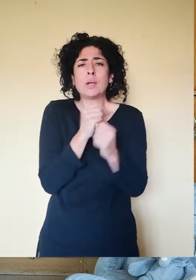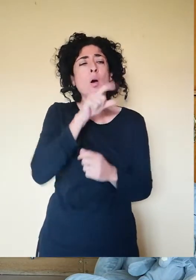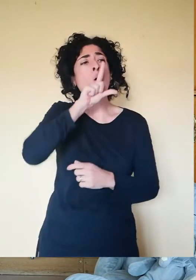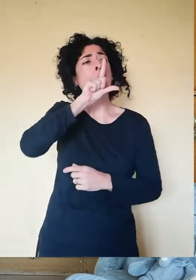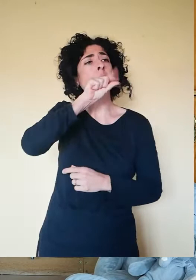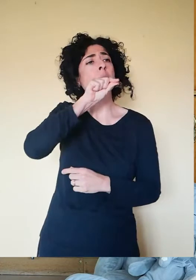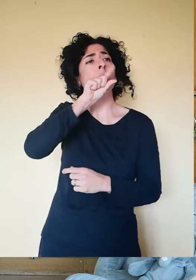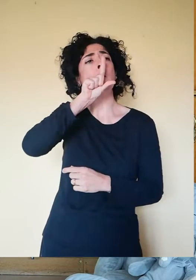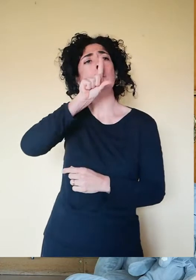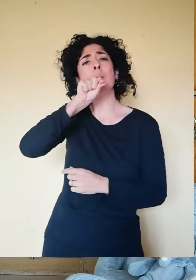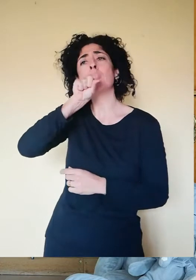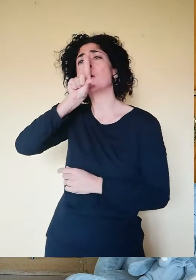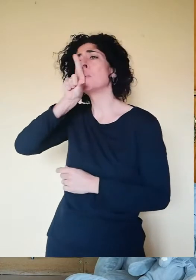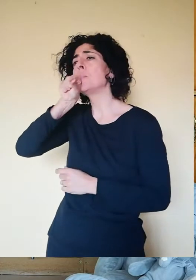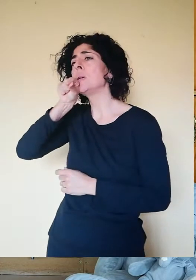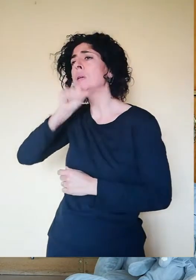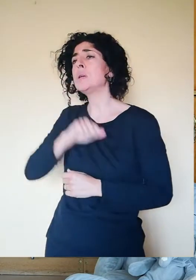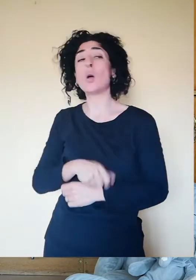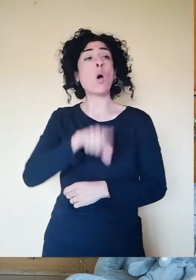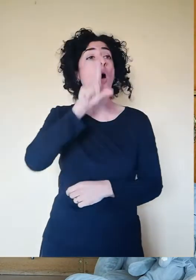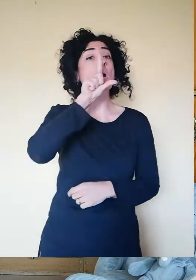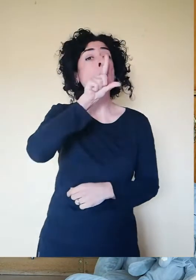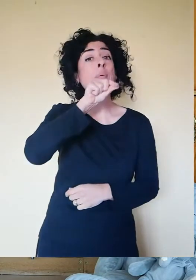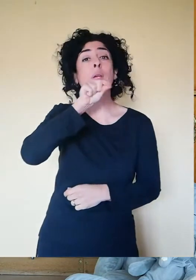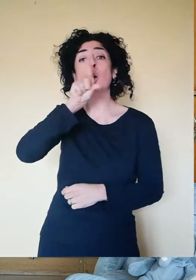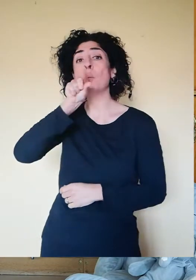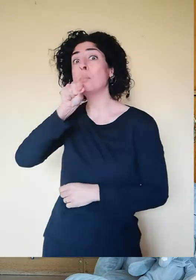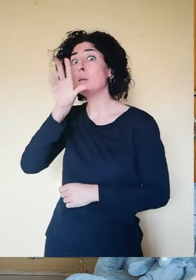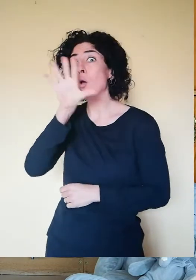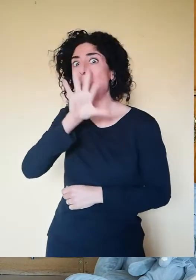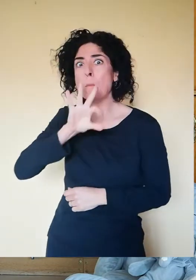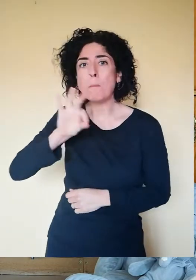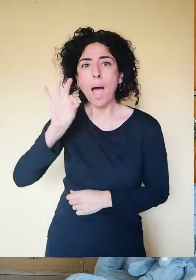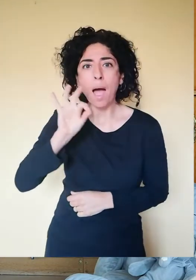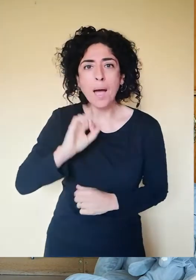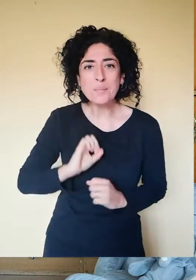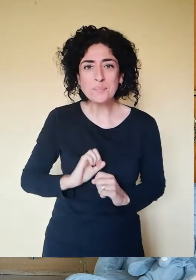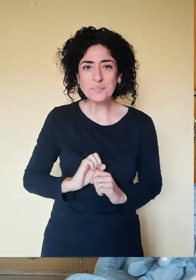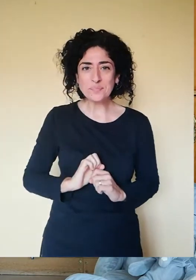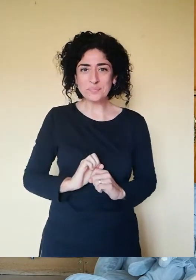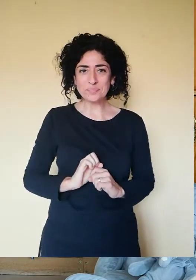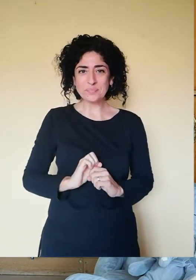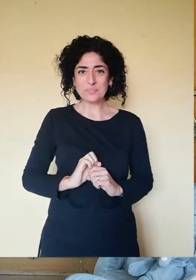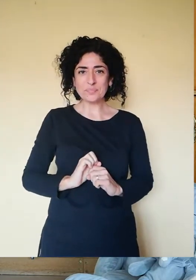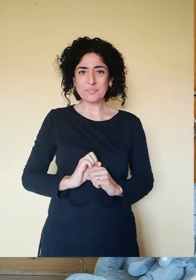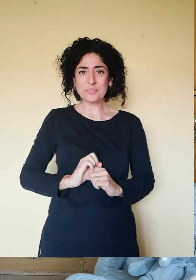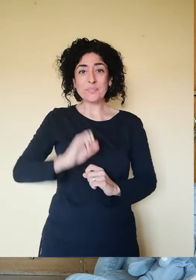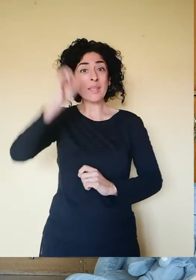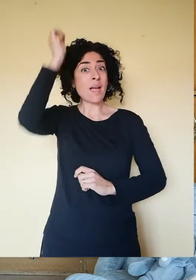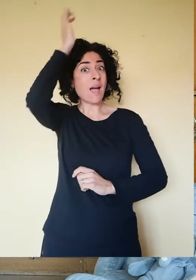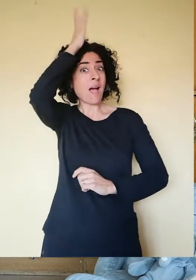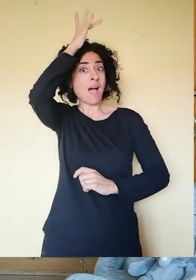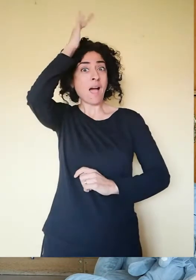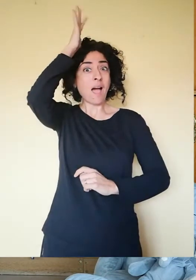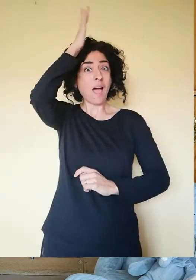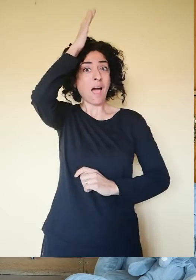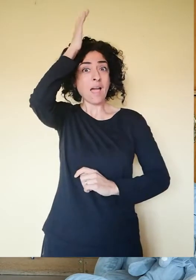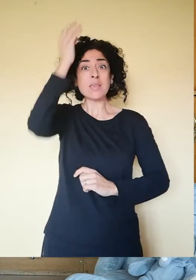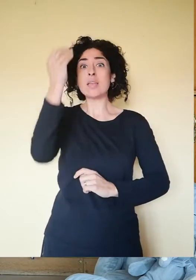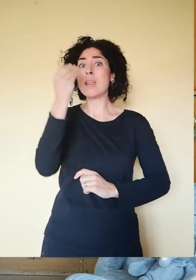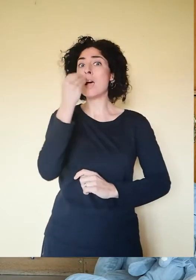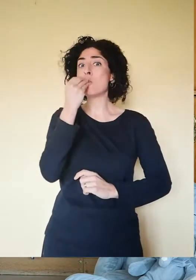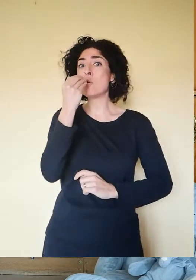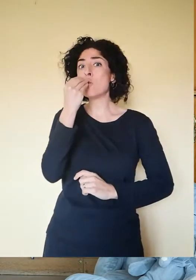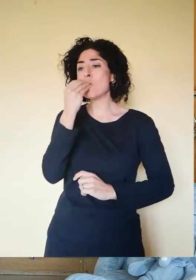cuando tienen frío. Pío, pío, pío, pío, pío, pa. La